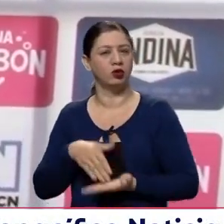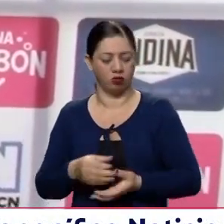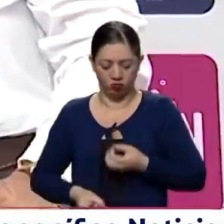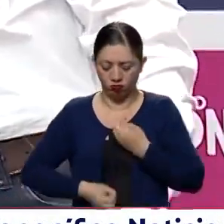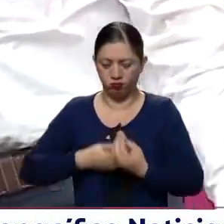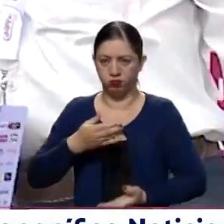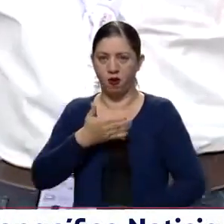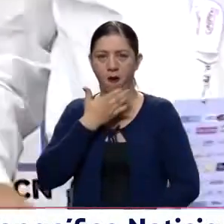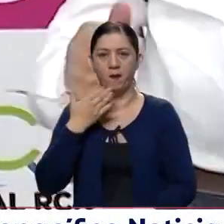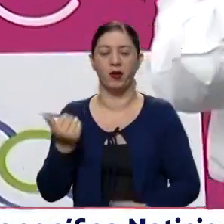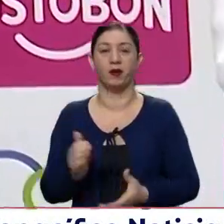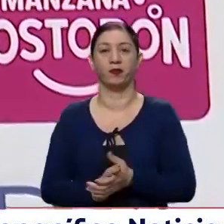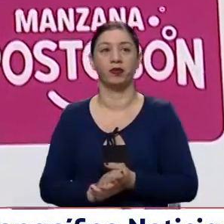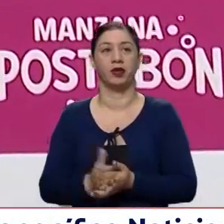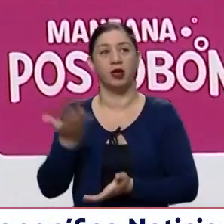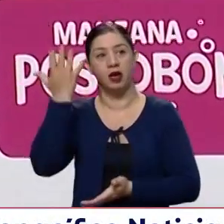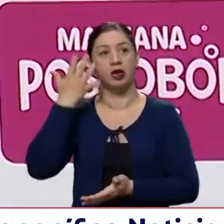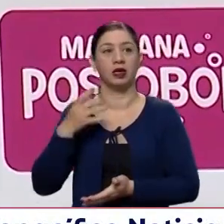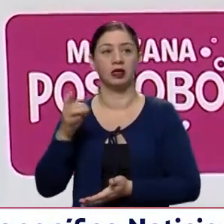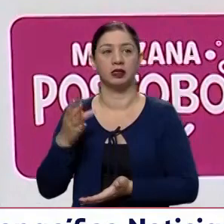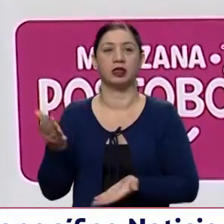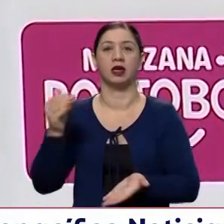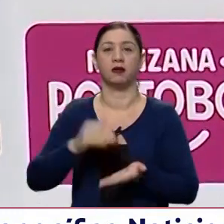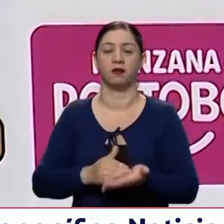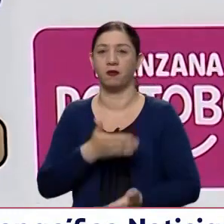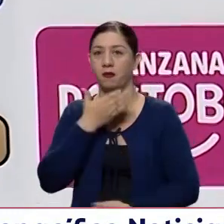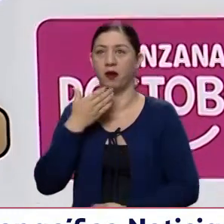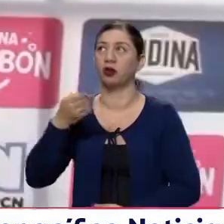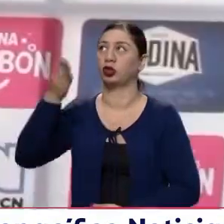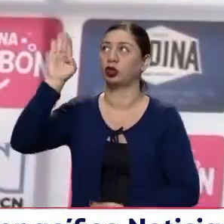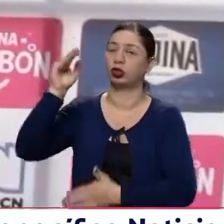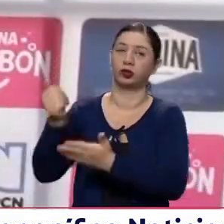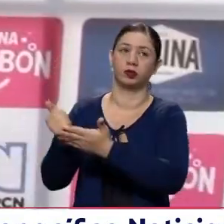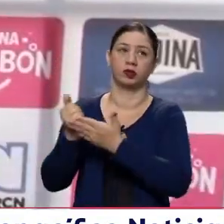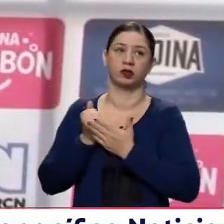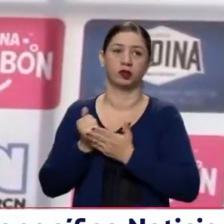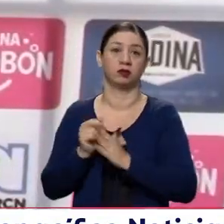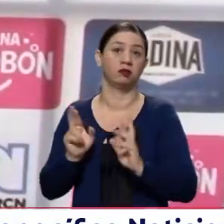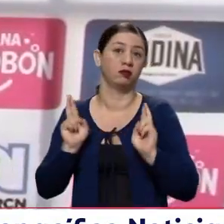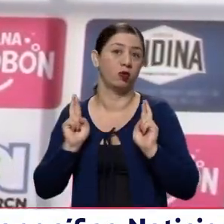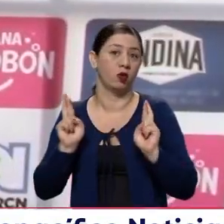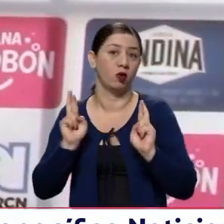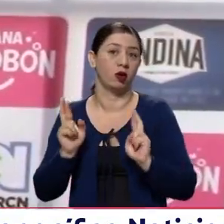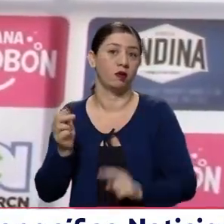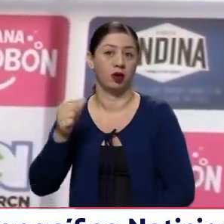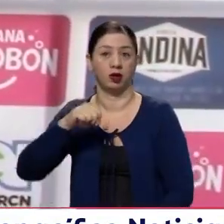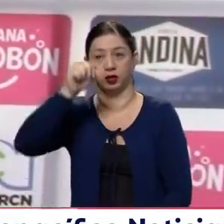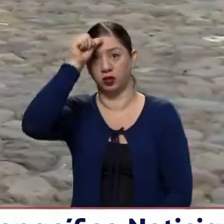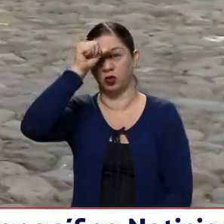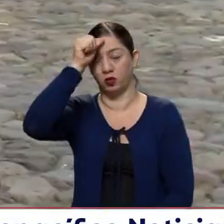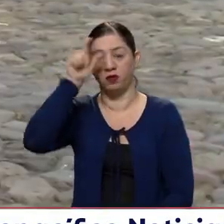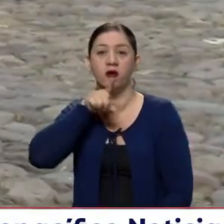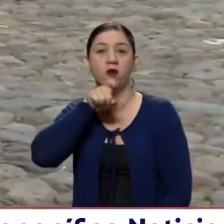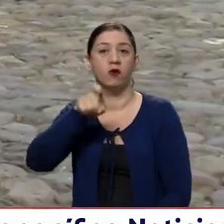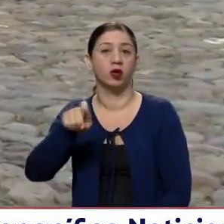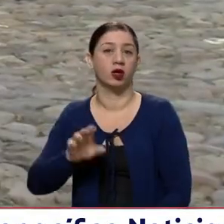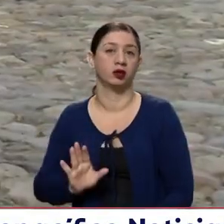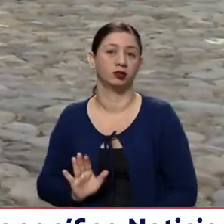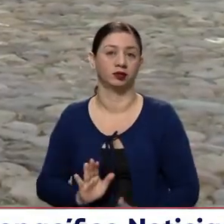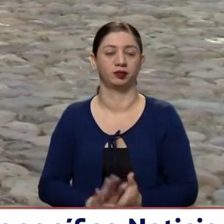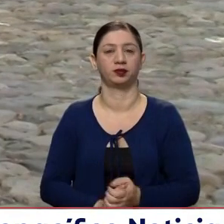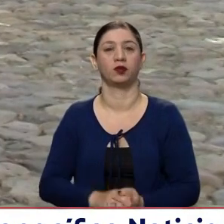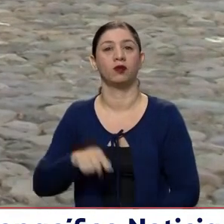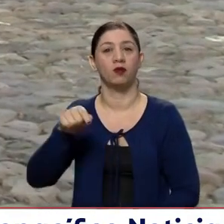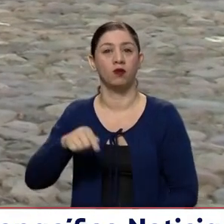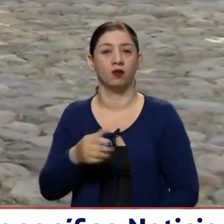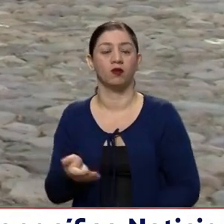mejor. Entonces vamos a dar lo mejor con la ayuda de Dios y a ver qué sucede el domingo en Bucaramanga. Hoy la carrera